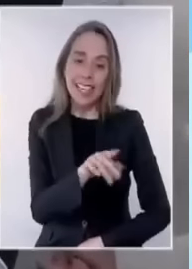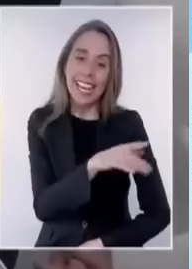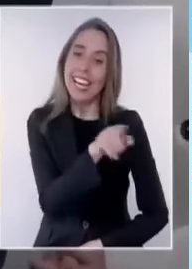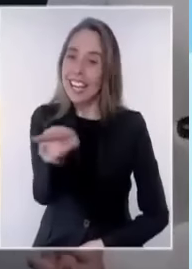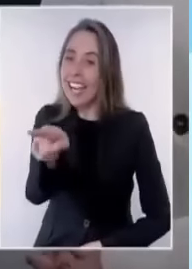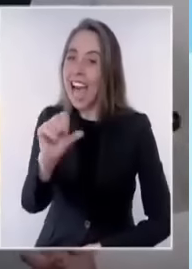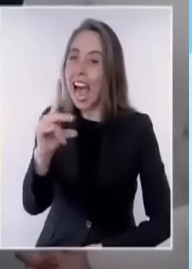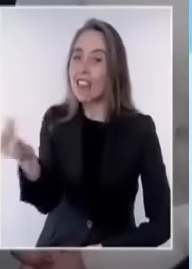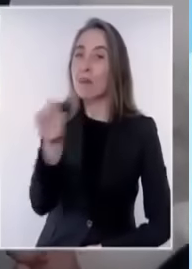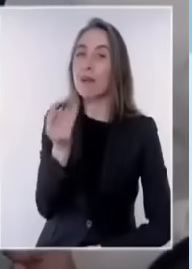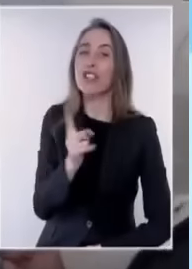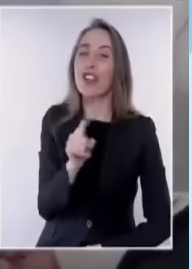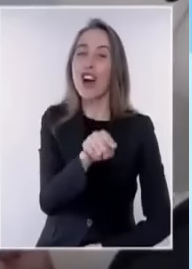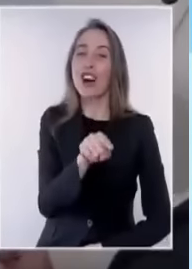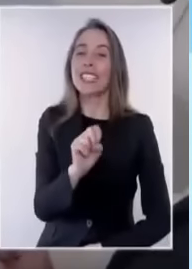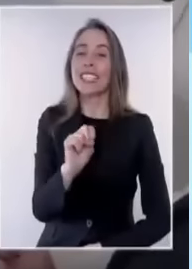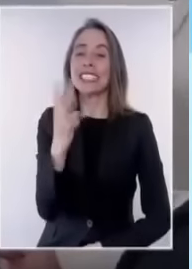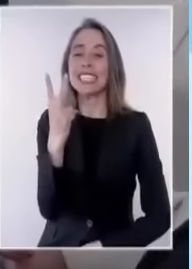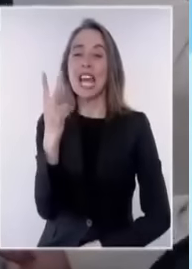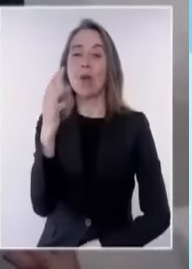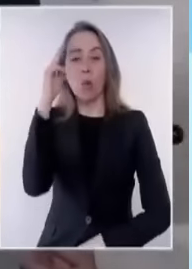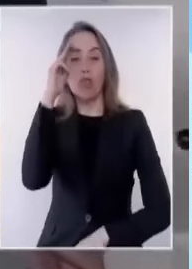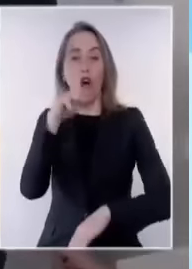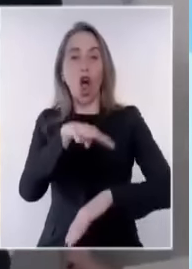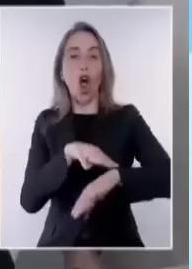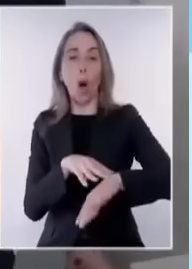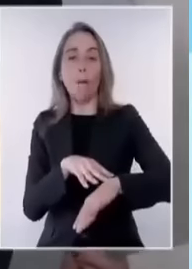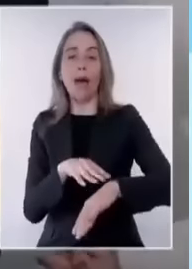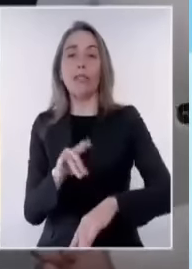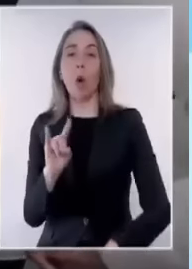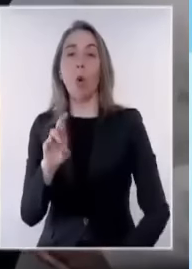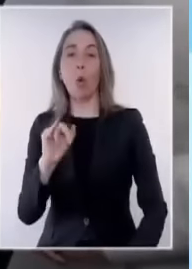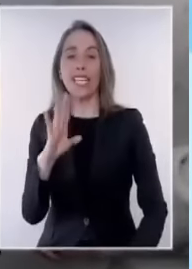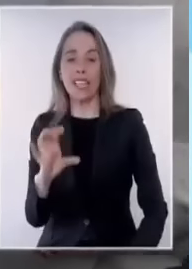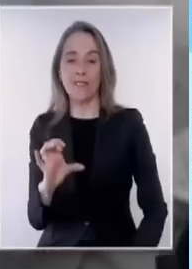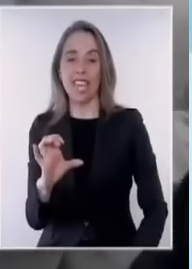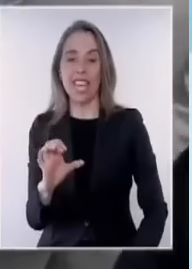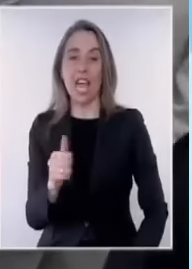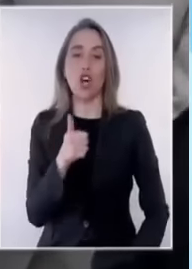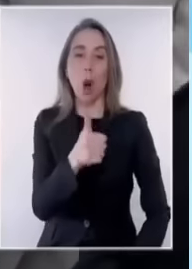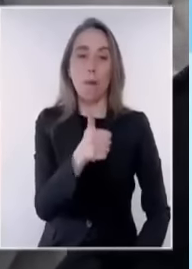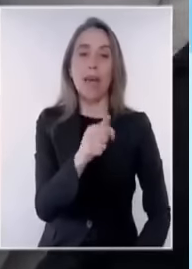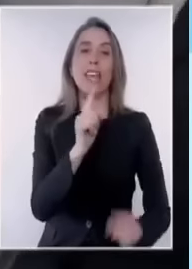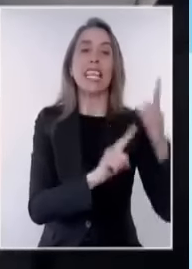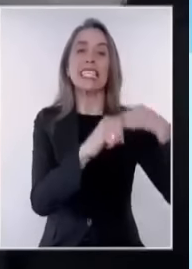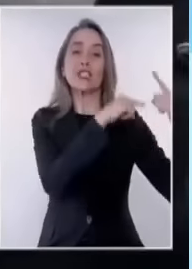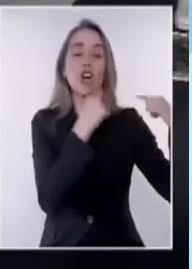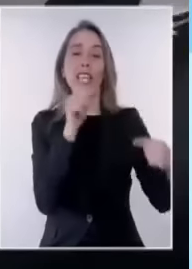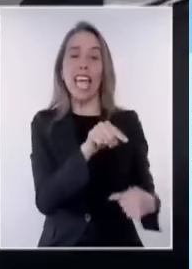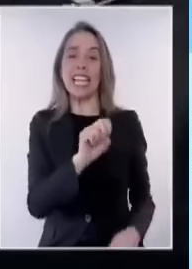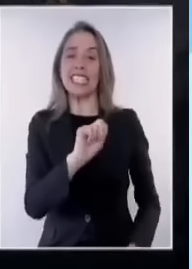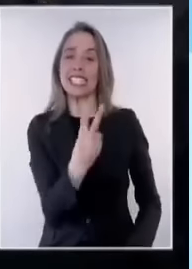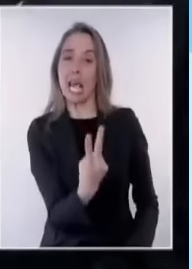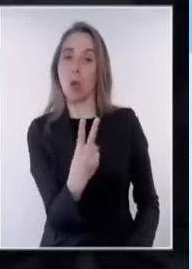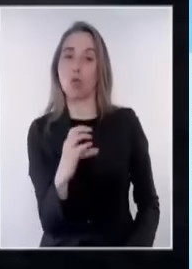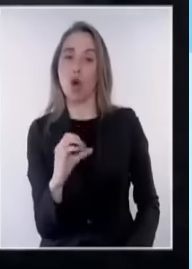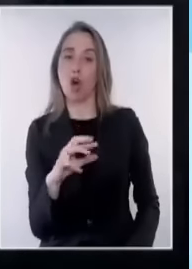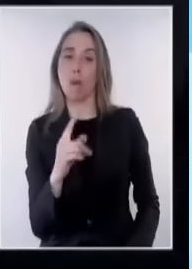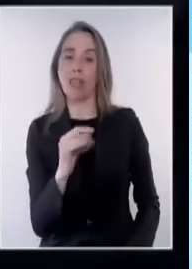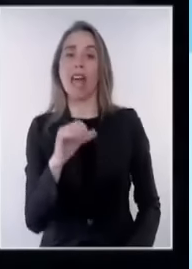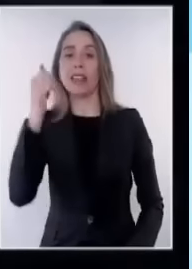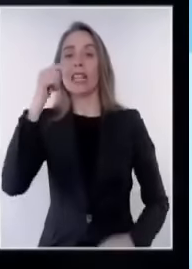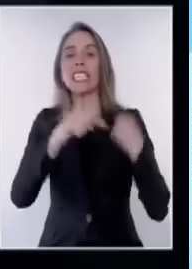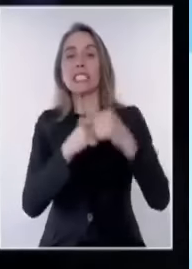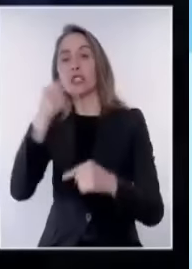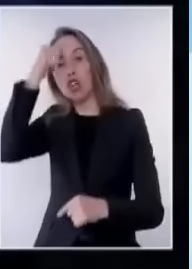aquí Aldo Lucero me decía, no, el segundo comandante era Uribe. Sí, porque en la historia algunos dicen que este era el segundo, y que la historia lo